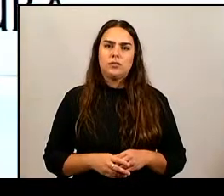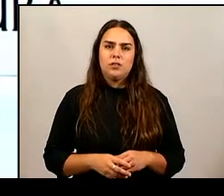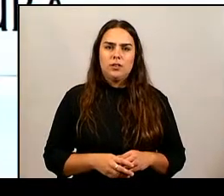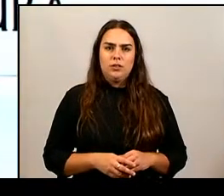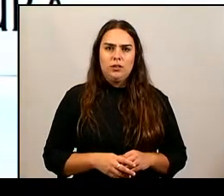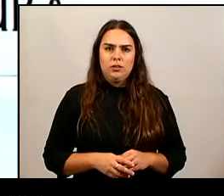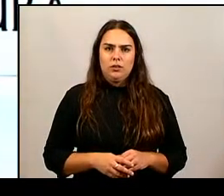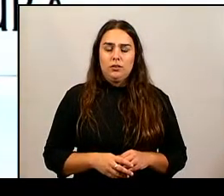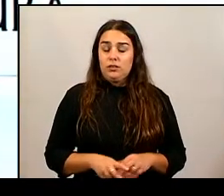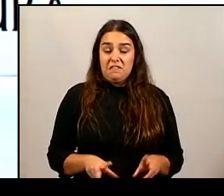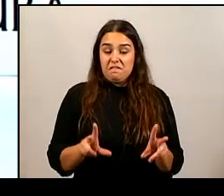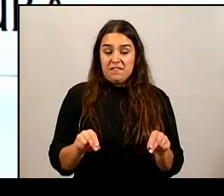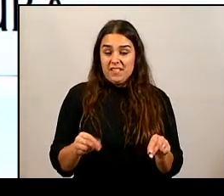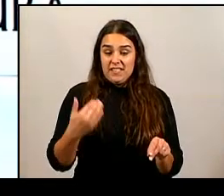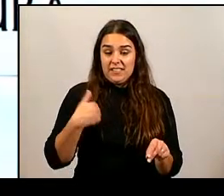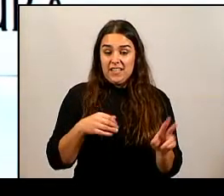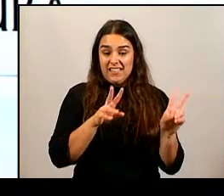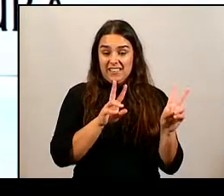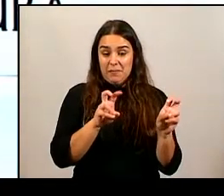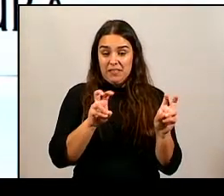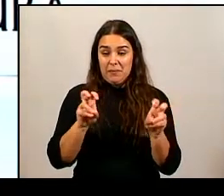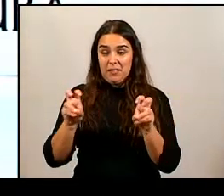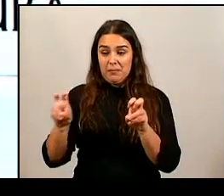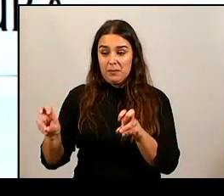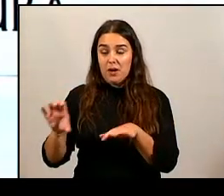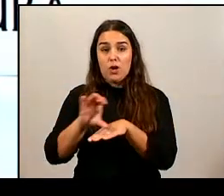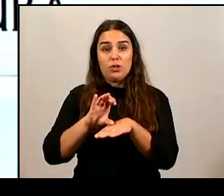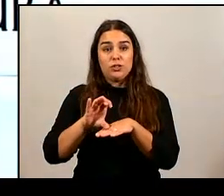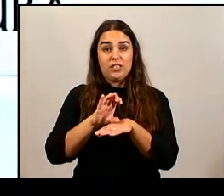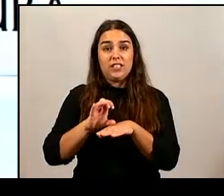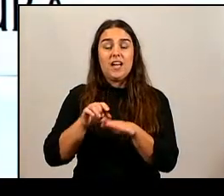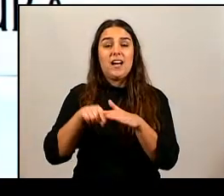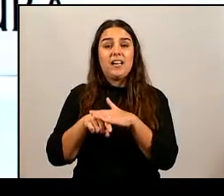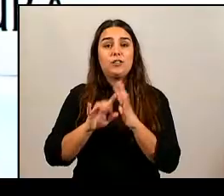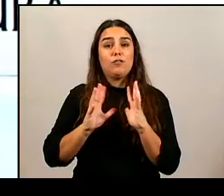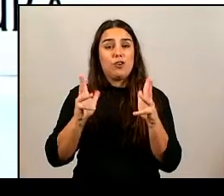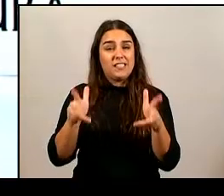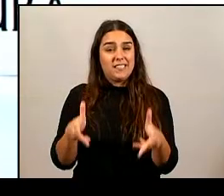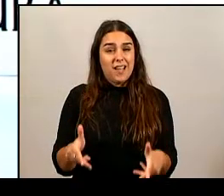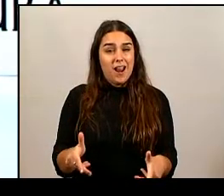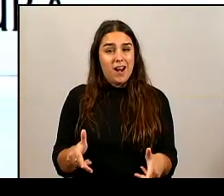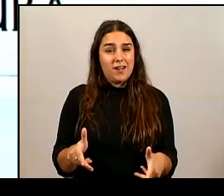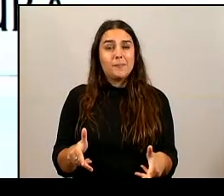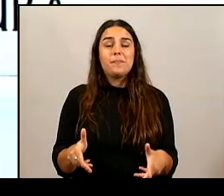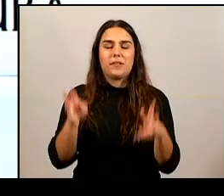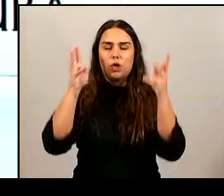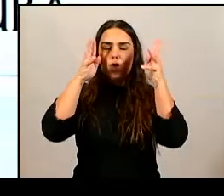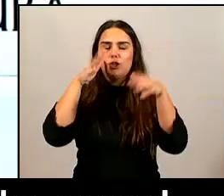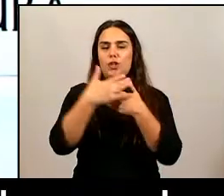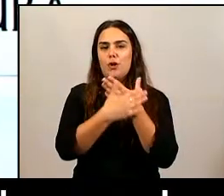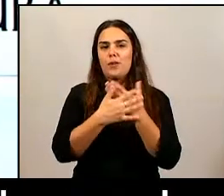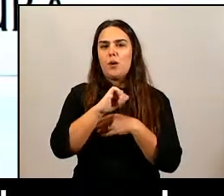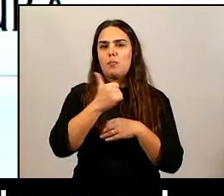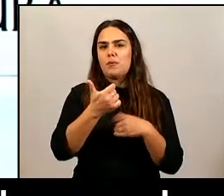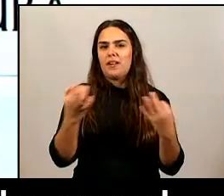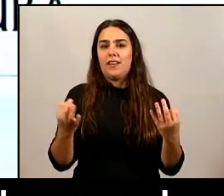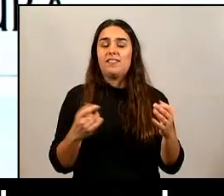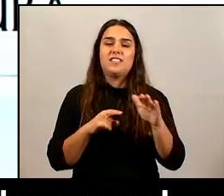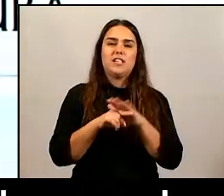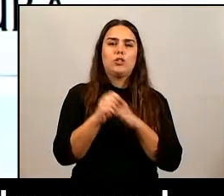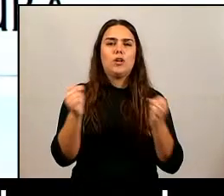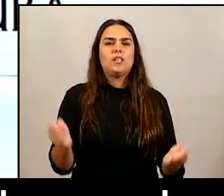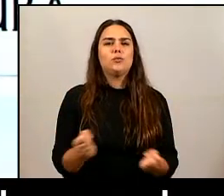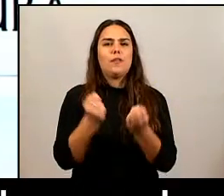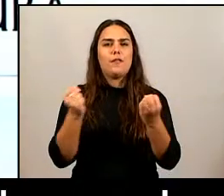Y para terminar, dentro de los asuntos de la Consejería de Gestión Forestal y Mundo Rural, el Consejo de Gobierno ha aprobado el desarrollo de actuaciones